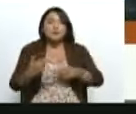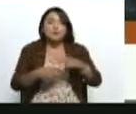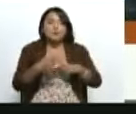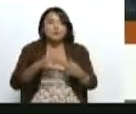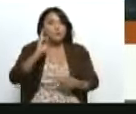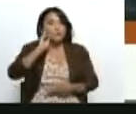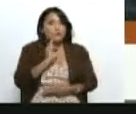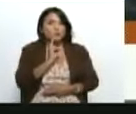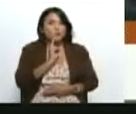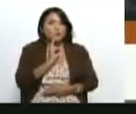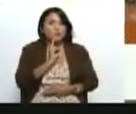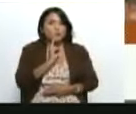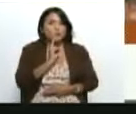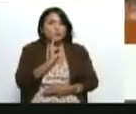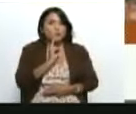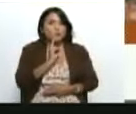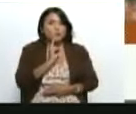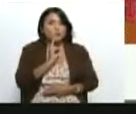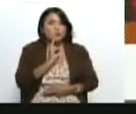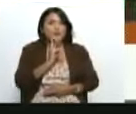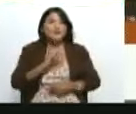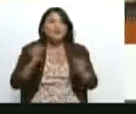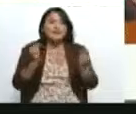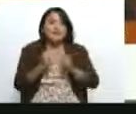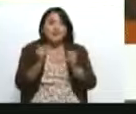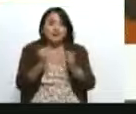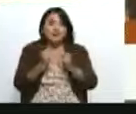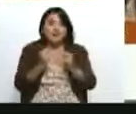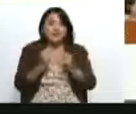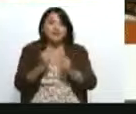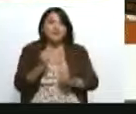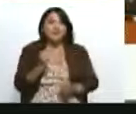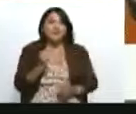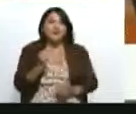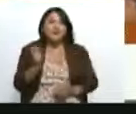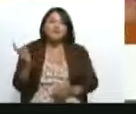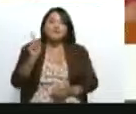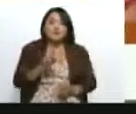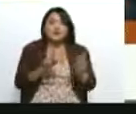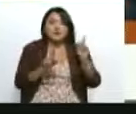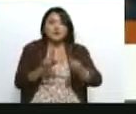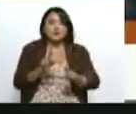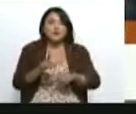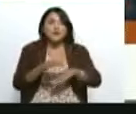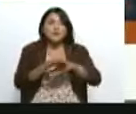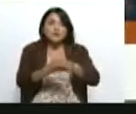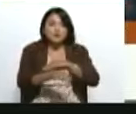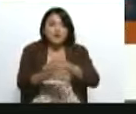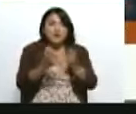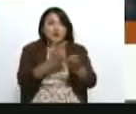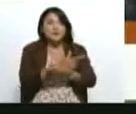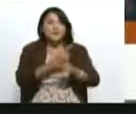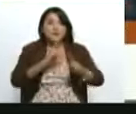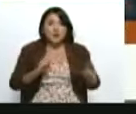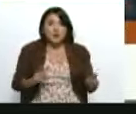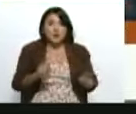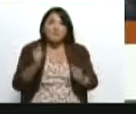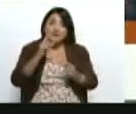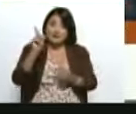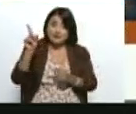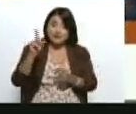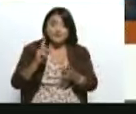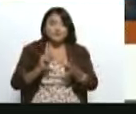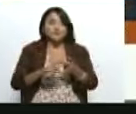del Estado Bolivariano de Mérida. Se encuentra aquí con nosotros el alcalde del municipio Libertador,